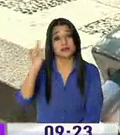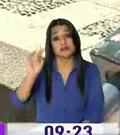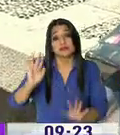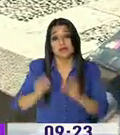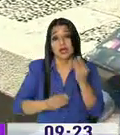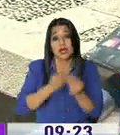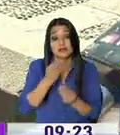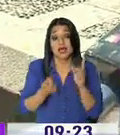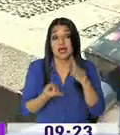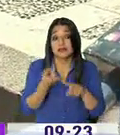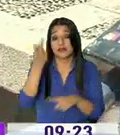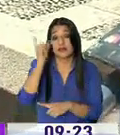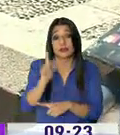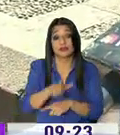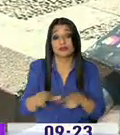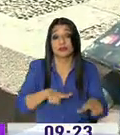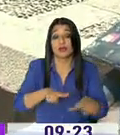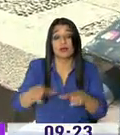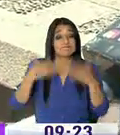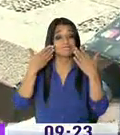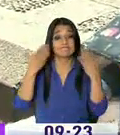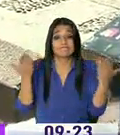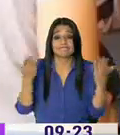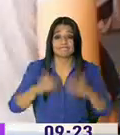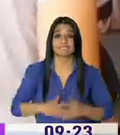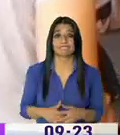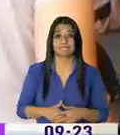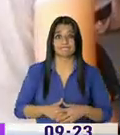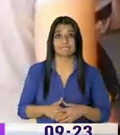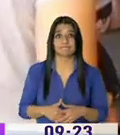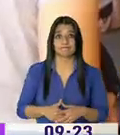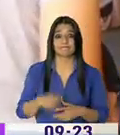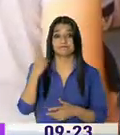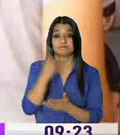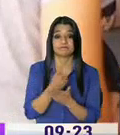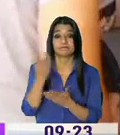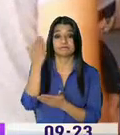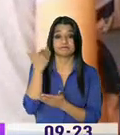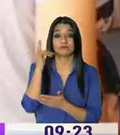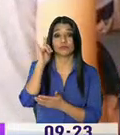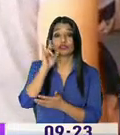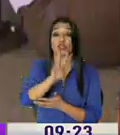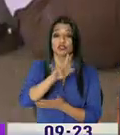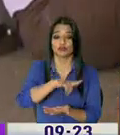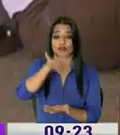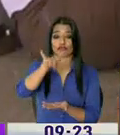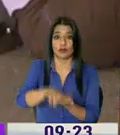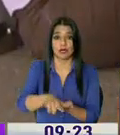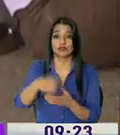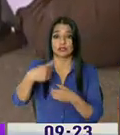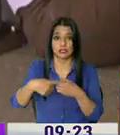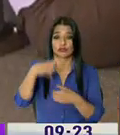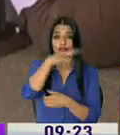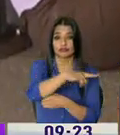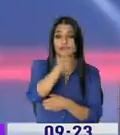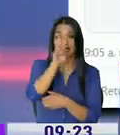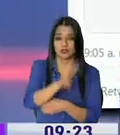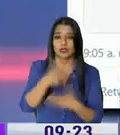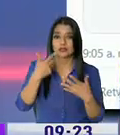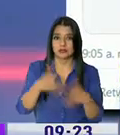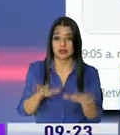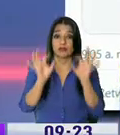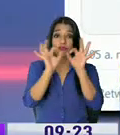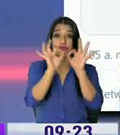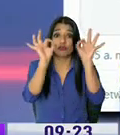hasta donde Dios nos lleve. Hace varias semanas, 2 vuelos salieron de Quito a Venezuela. Existe un formulario